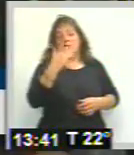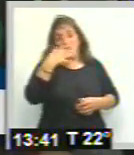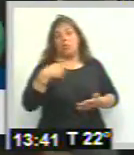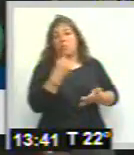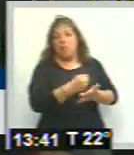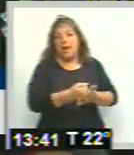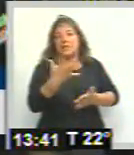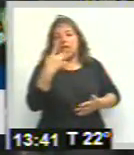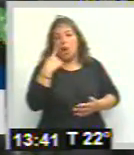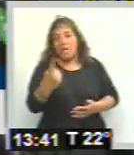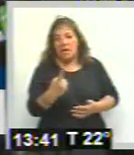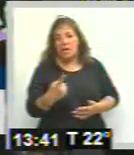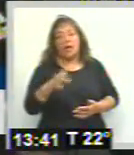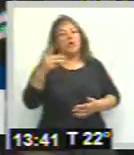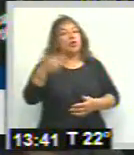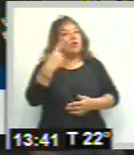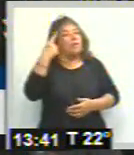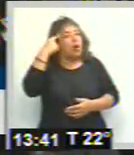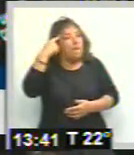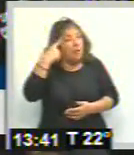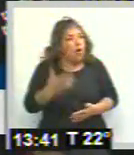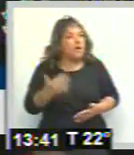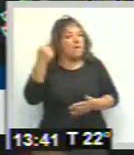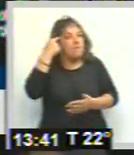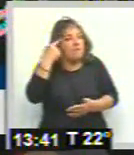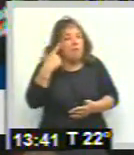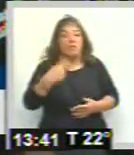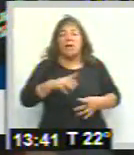antigüedad, ha ido a firmar por 4 años. Hay que hacer memoria, yo digo, compañero, hay que hacer memoria. Ya